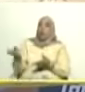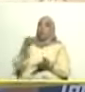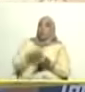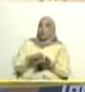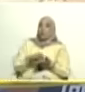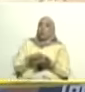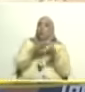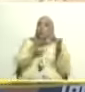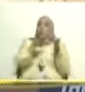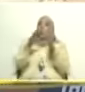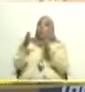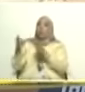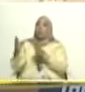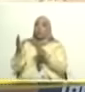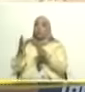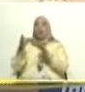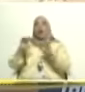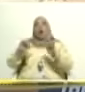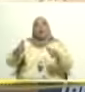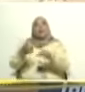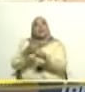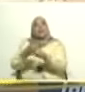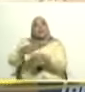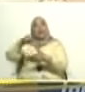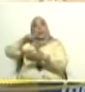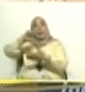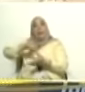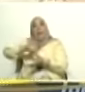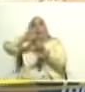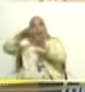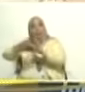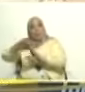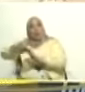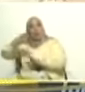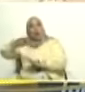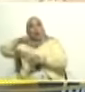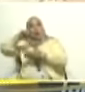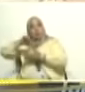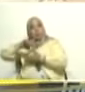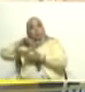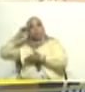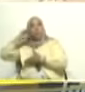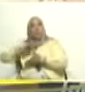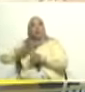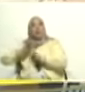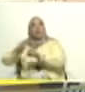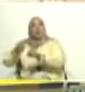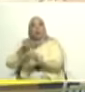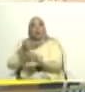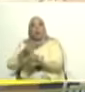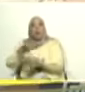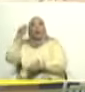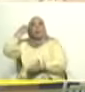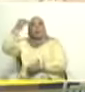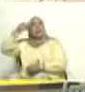la orientación originaria geopolítica que es Bolívar.